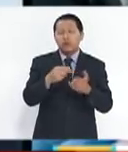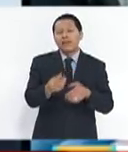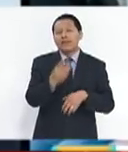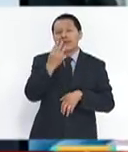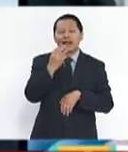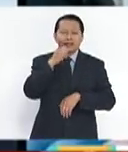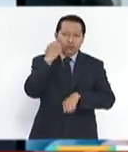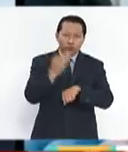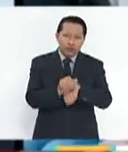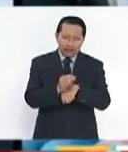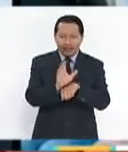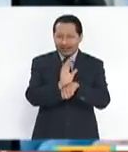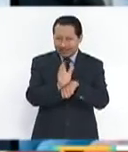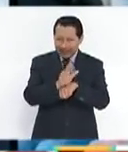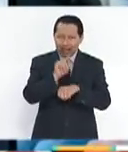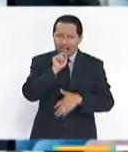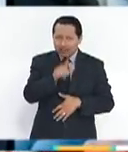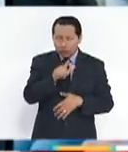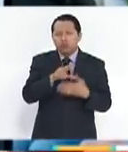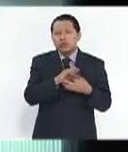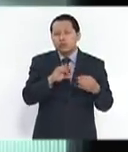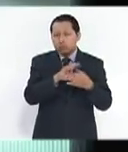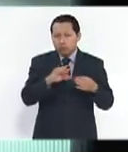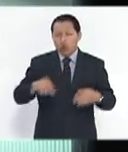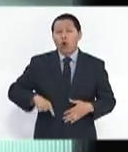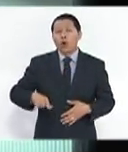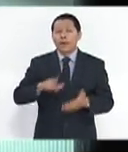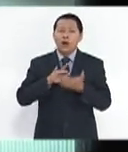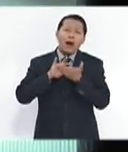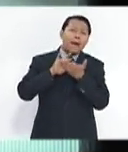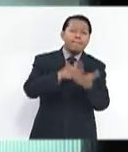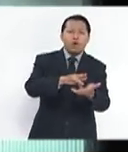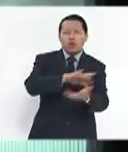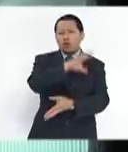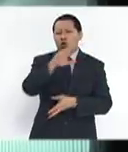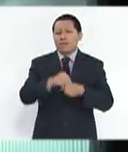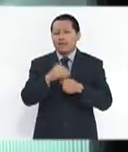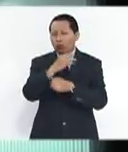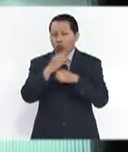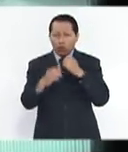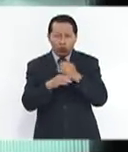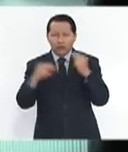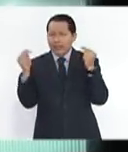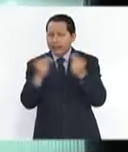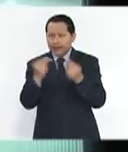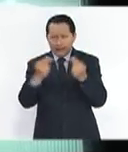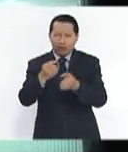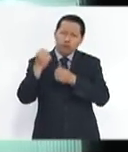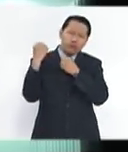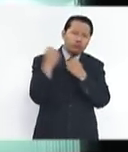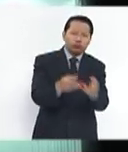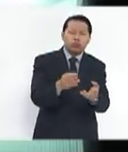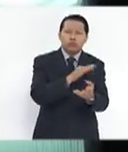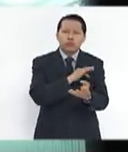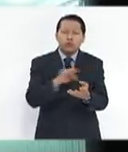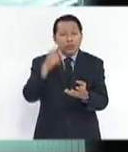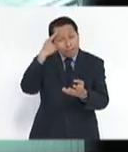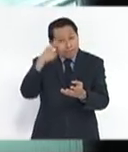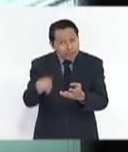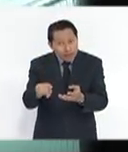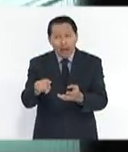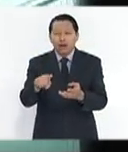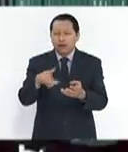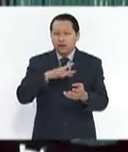en Jalisco. Además, afirmó que el gobierno apoyará con todos los recursos que estén a su alcance para capturar a